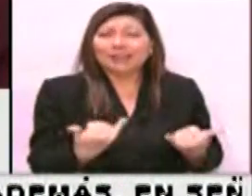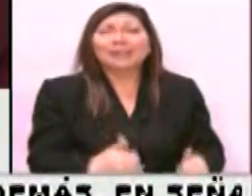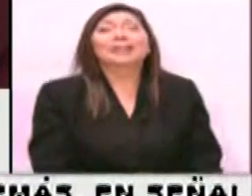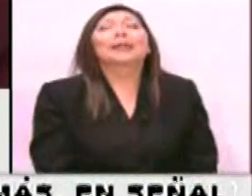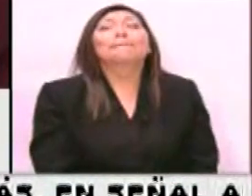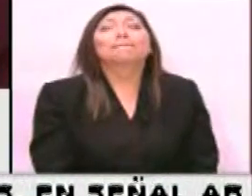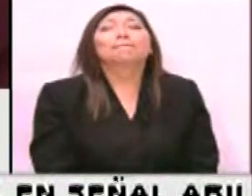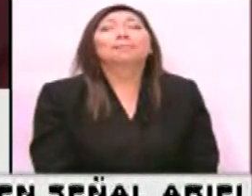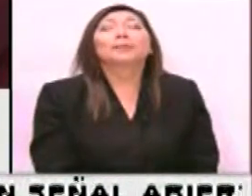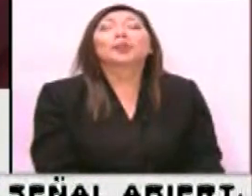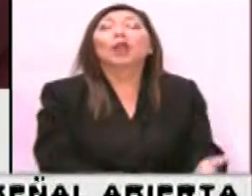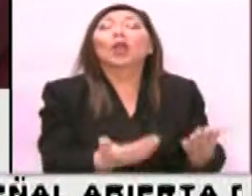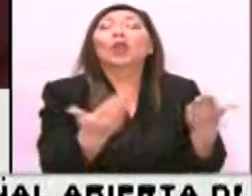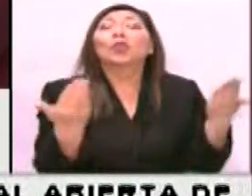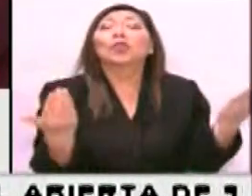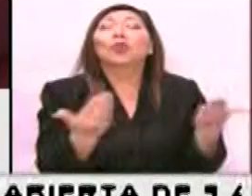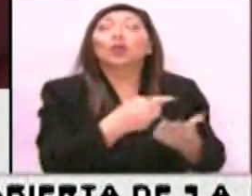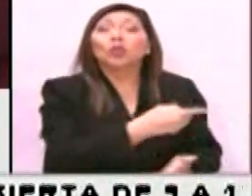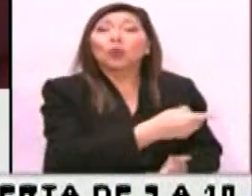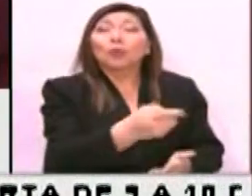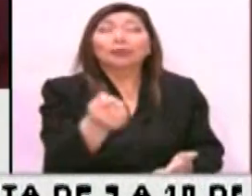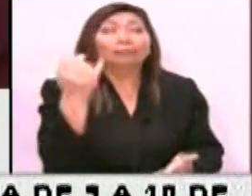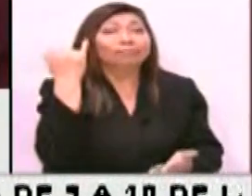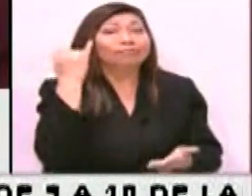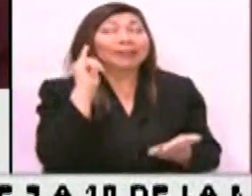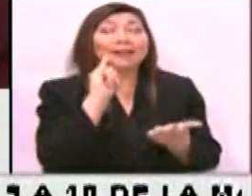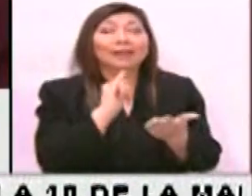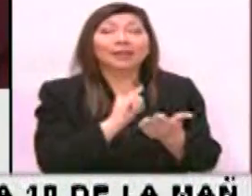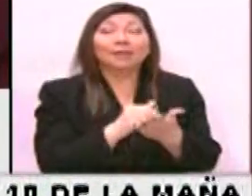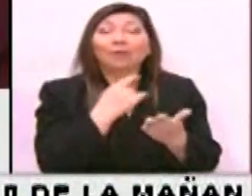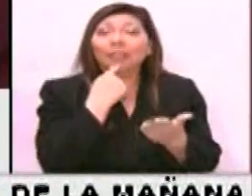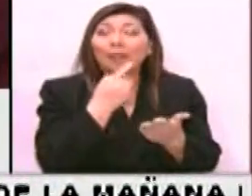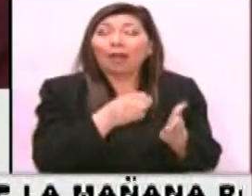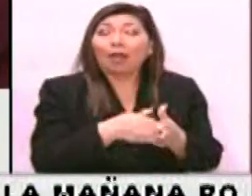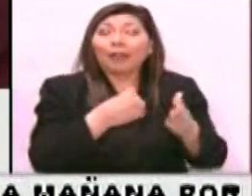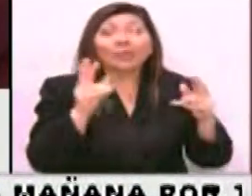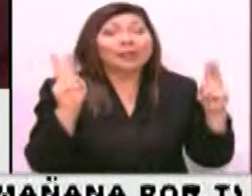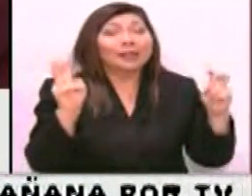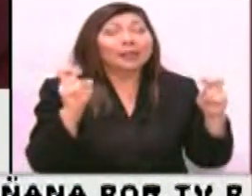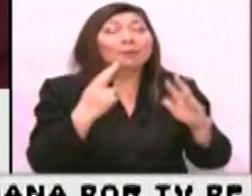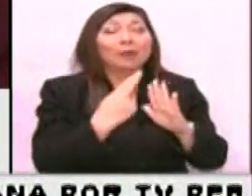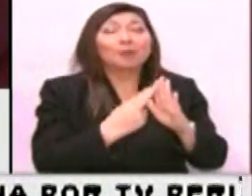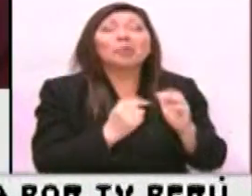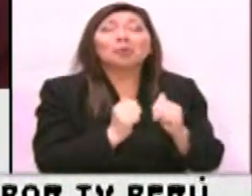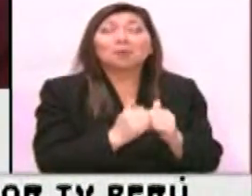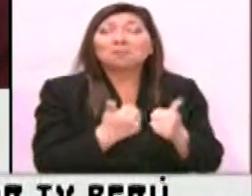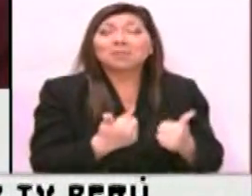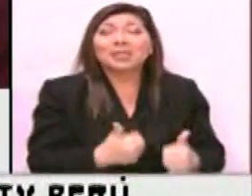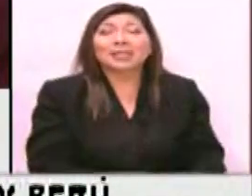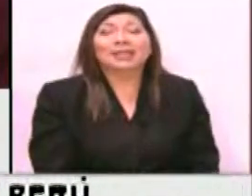seguramente, en donde ustedes imaginaron que iban a decidir los grandes temas de la República con bien.